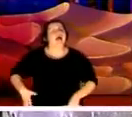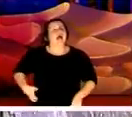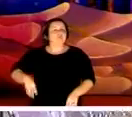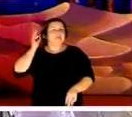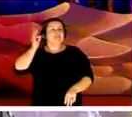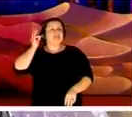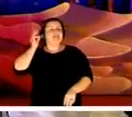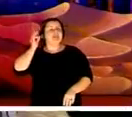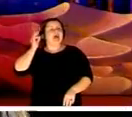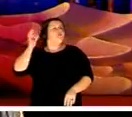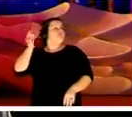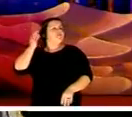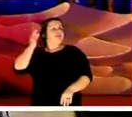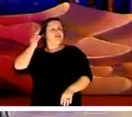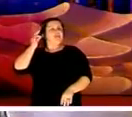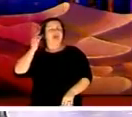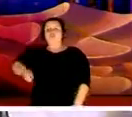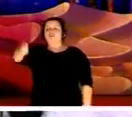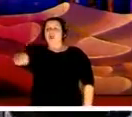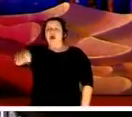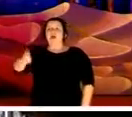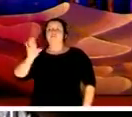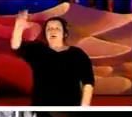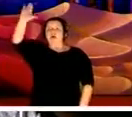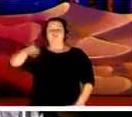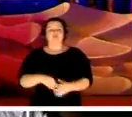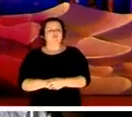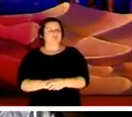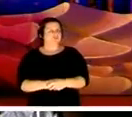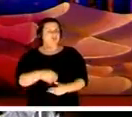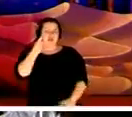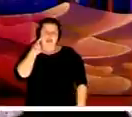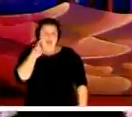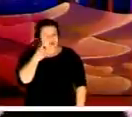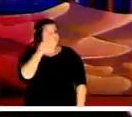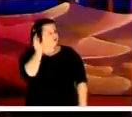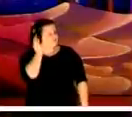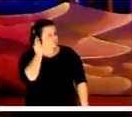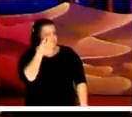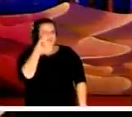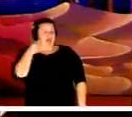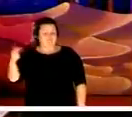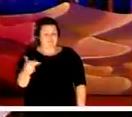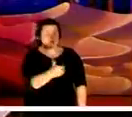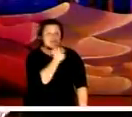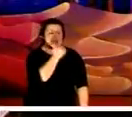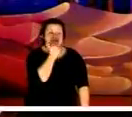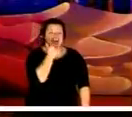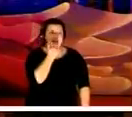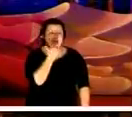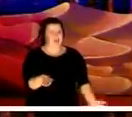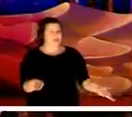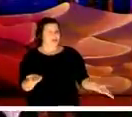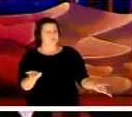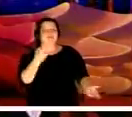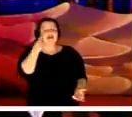Chócala ahí. Chacha. Mira, ve, muchacha, si aunque sea pescas un sargo o una chopa, que conociéndola puede ser que